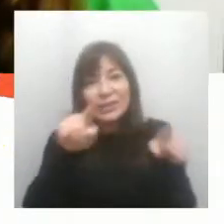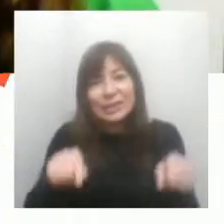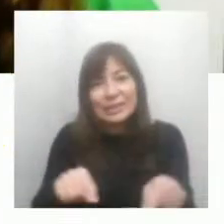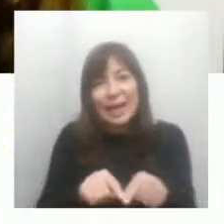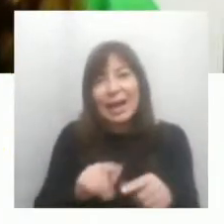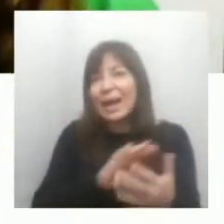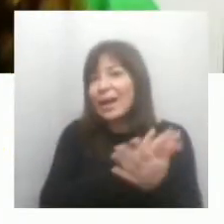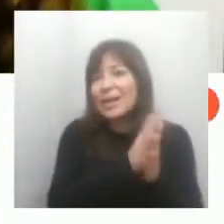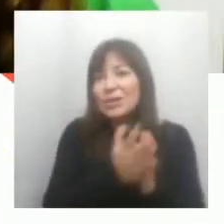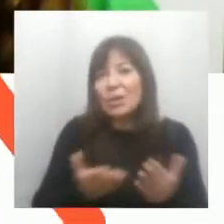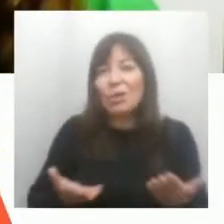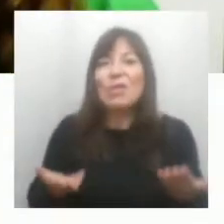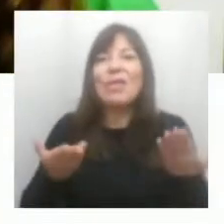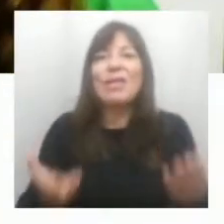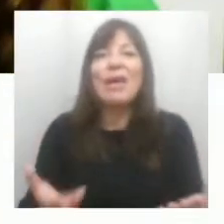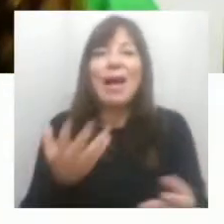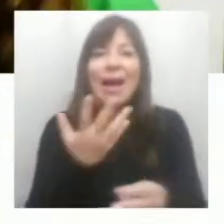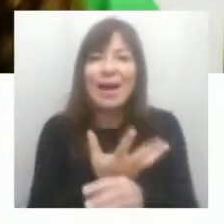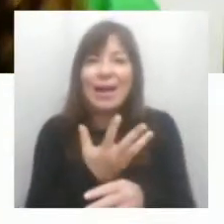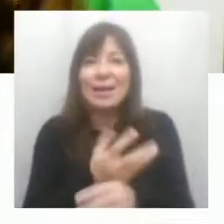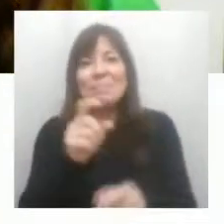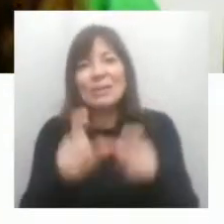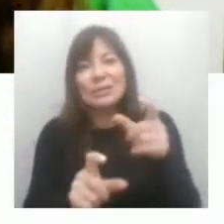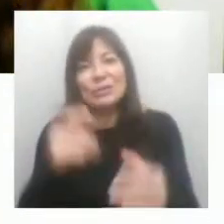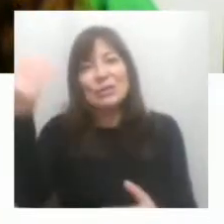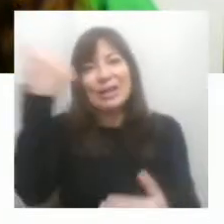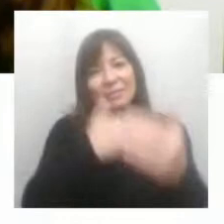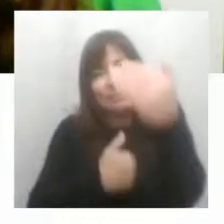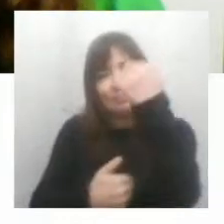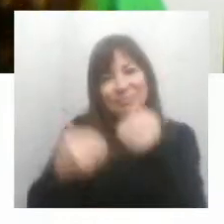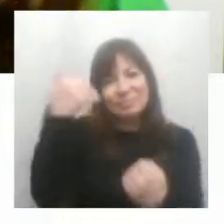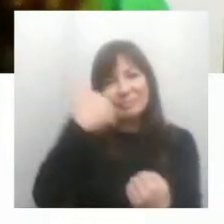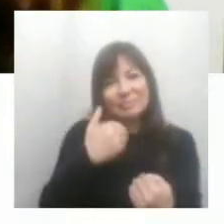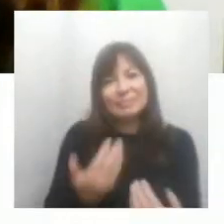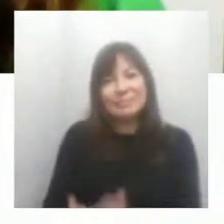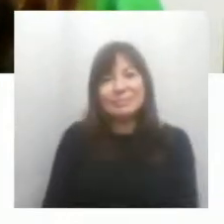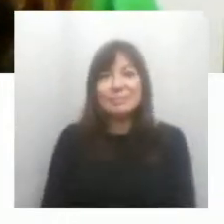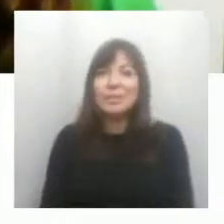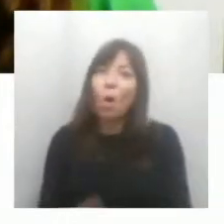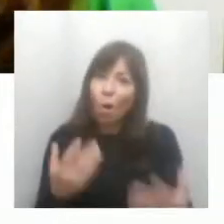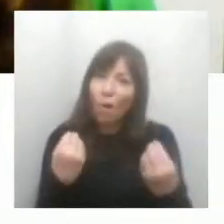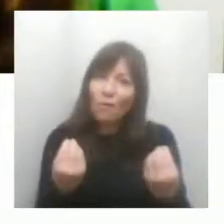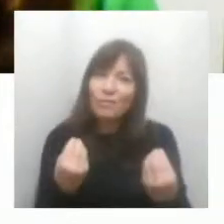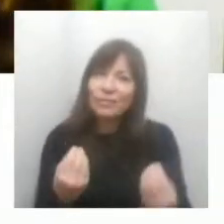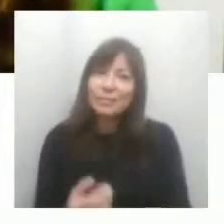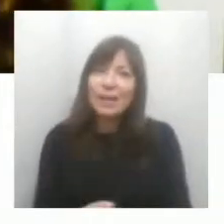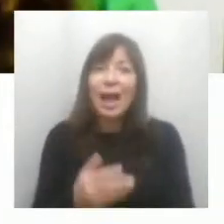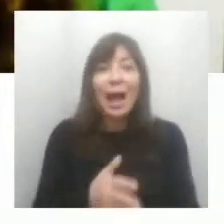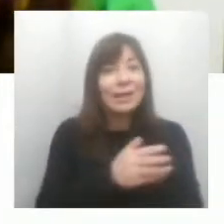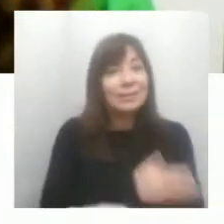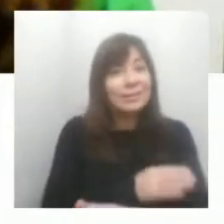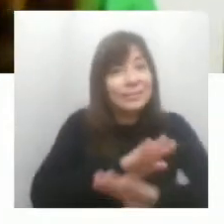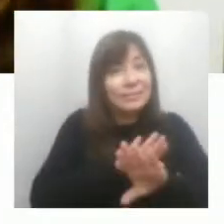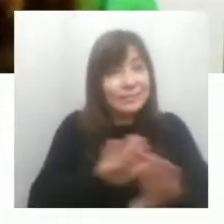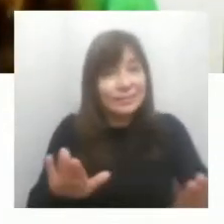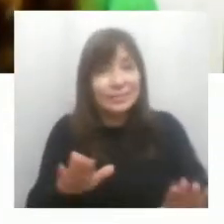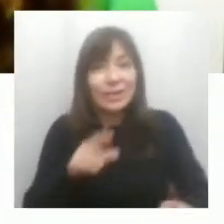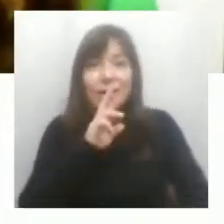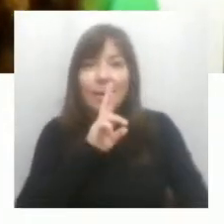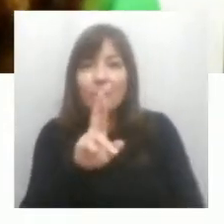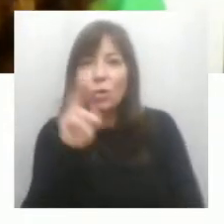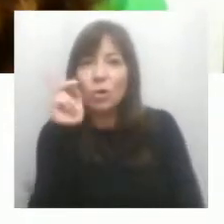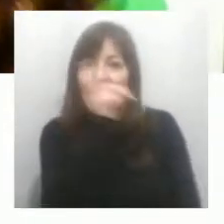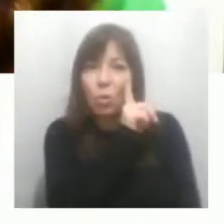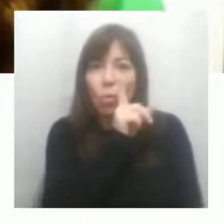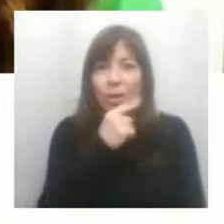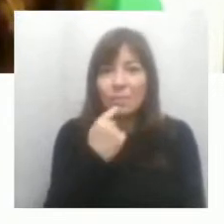tenemos disponible para nuestros visitantes. Por supuesto, Marcelo. Antes de terminar de despedirnos, voy a responder las últimas preguntas que estoy